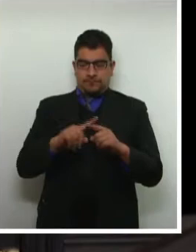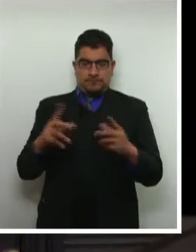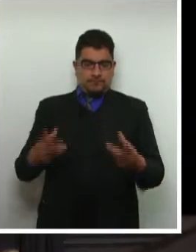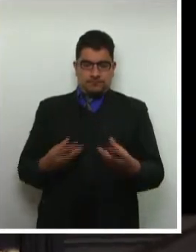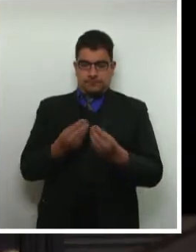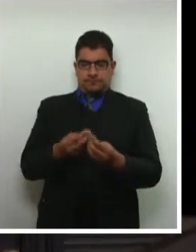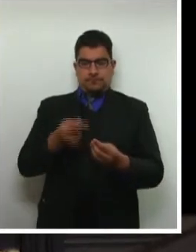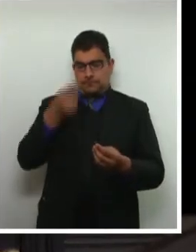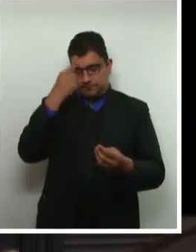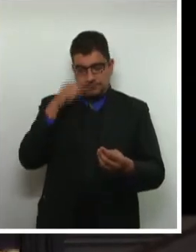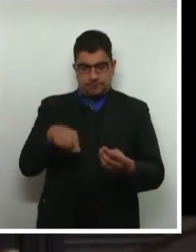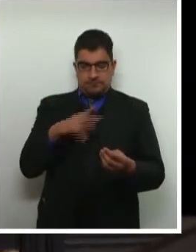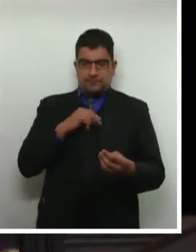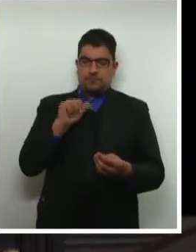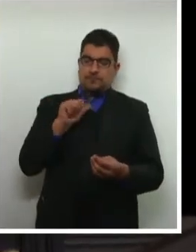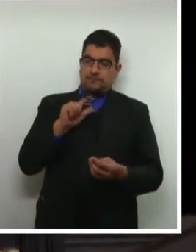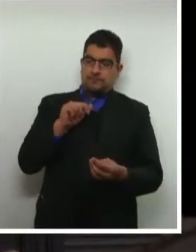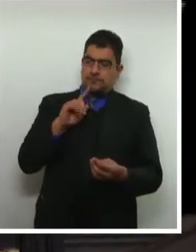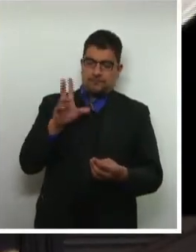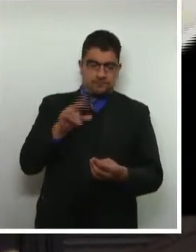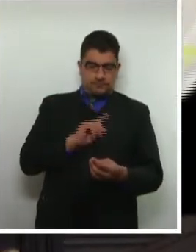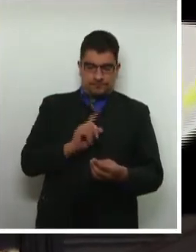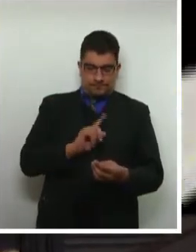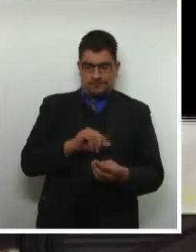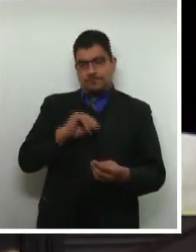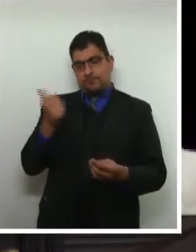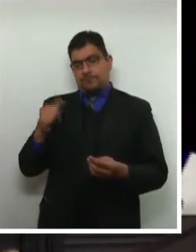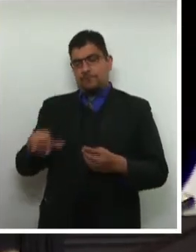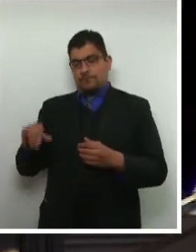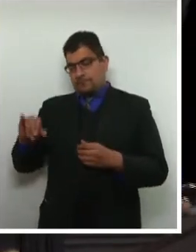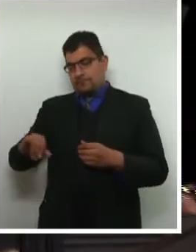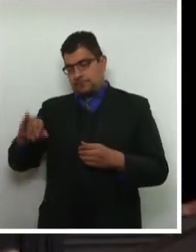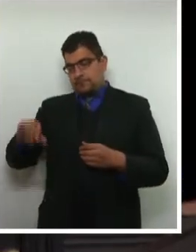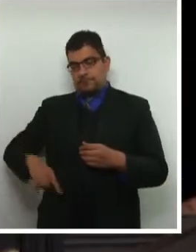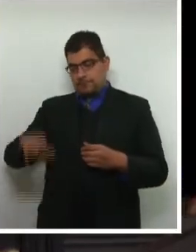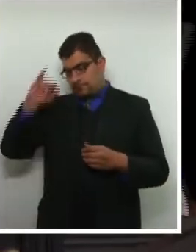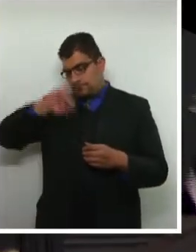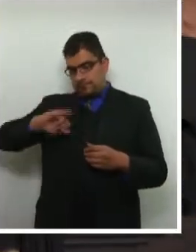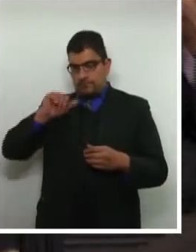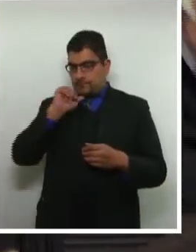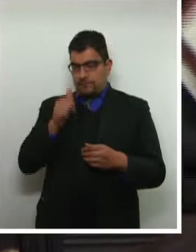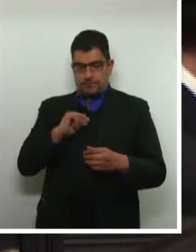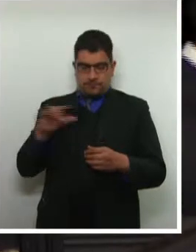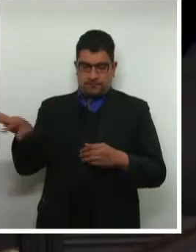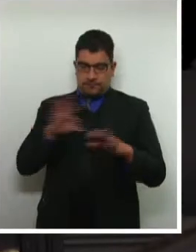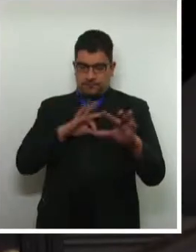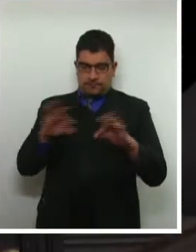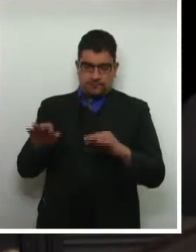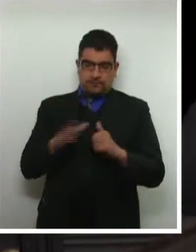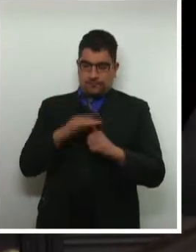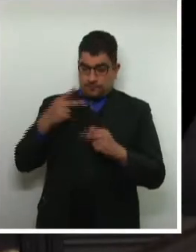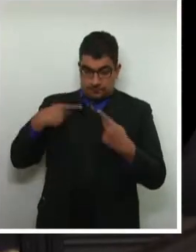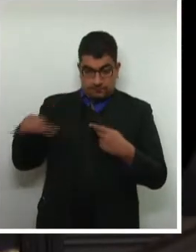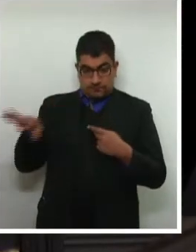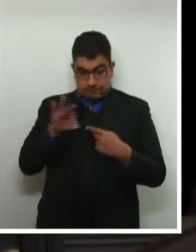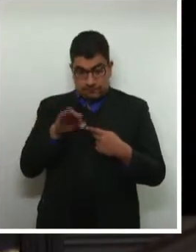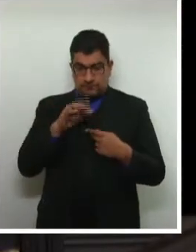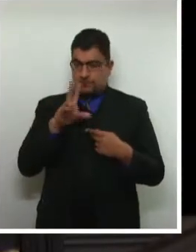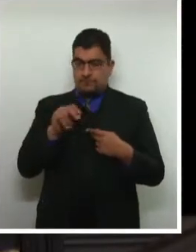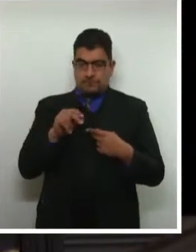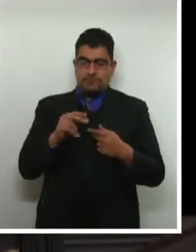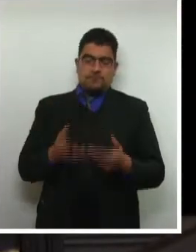no sean los alcaldes, que no sea el jefe de gobierno, no serán electos por el pueblo.